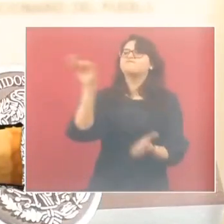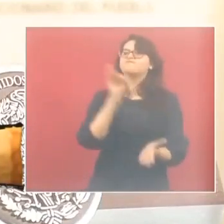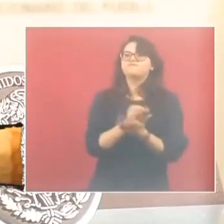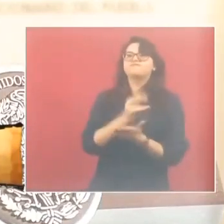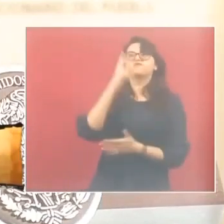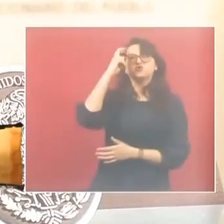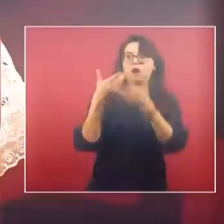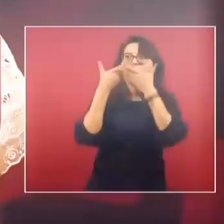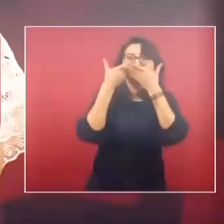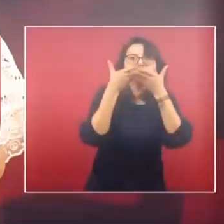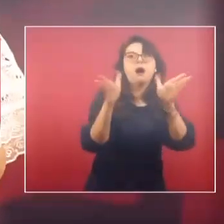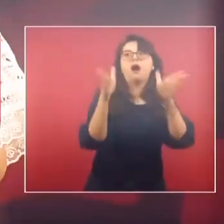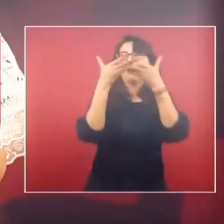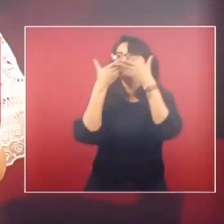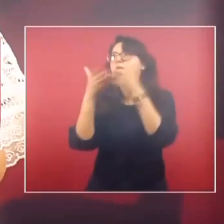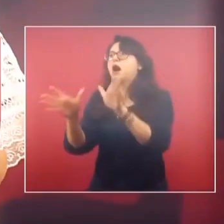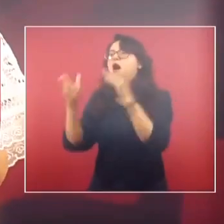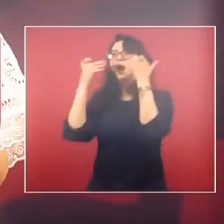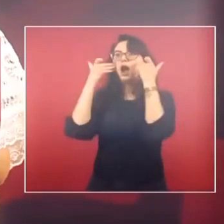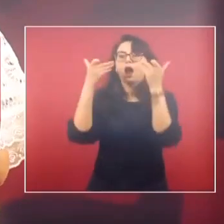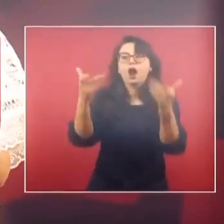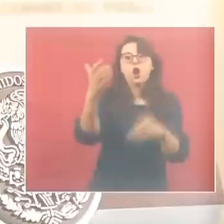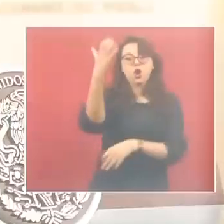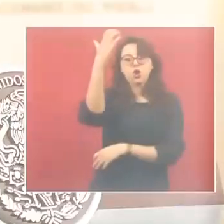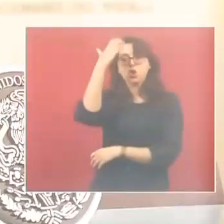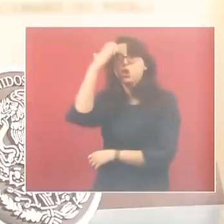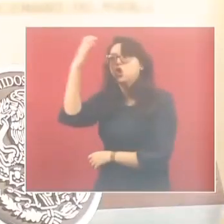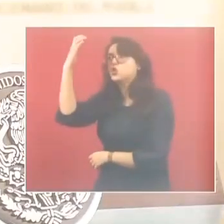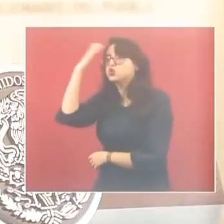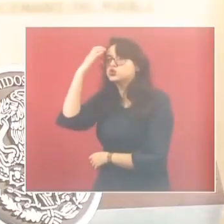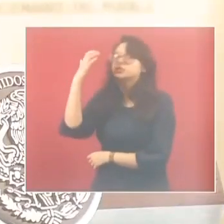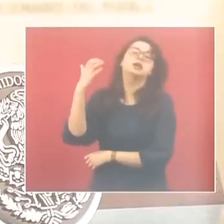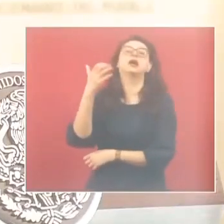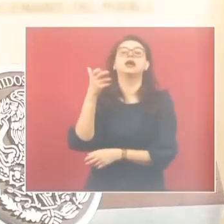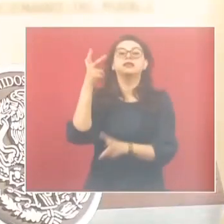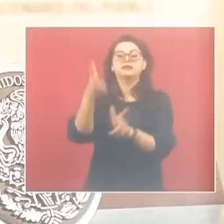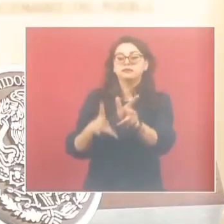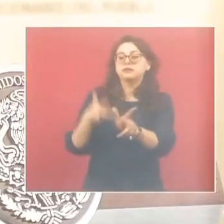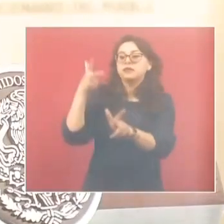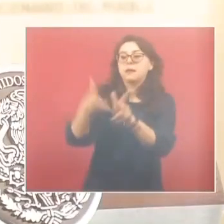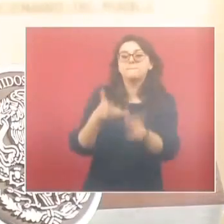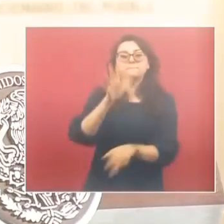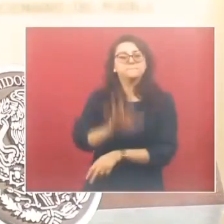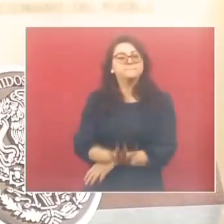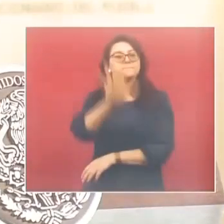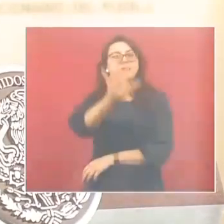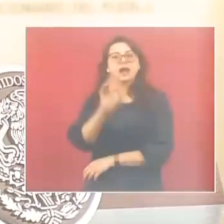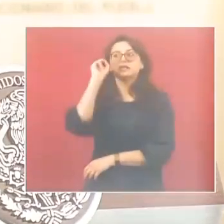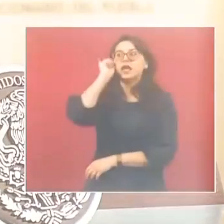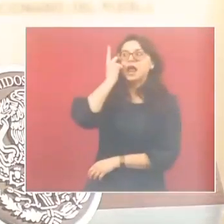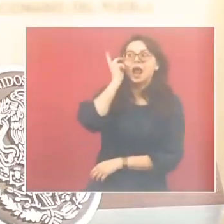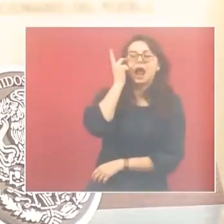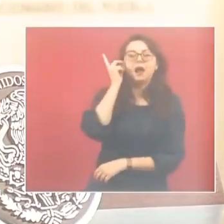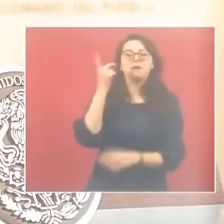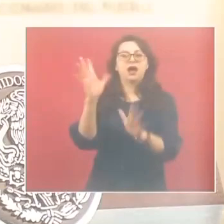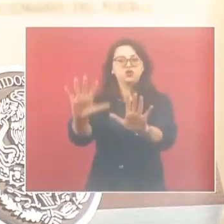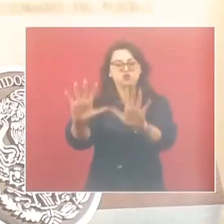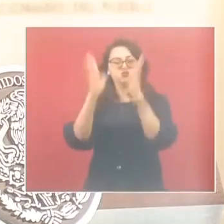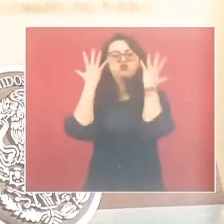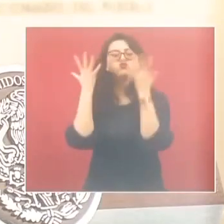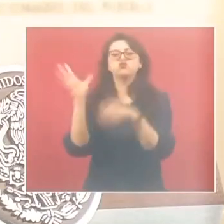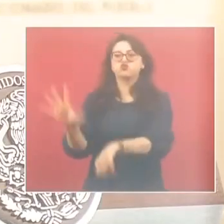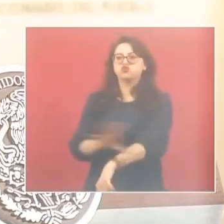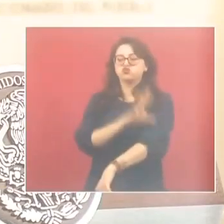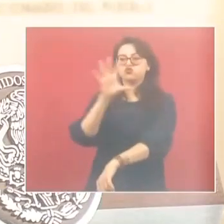de parir. Ese caballo de fuego veloz extraordinario a quien trasplantaste tu alma, con